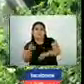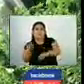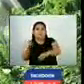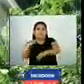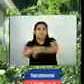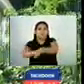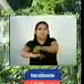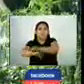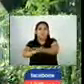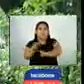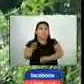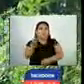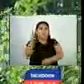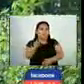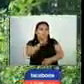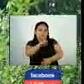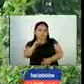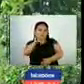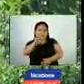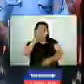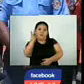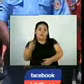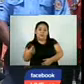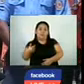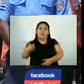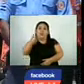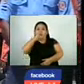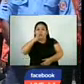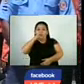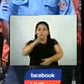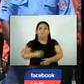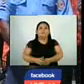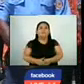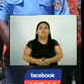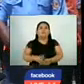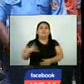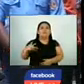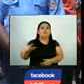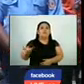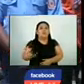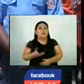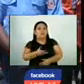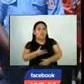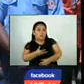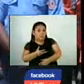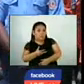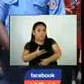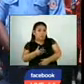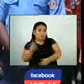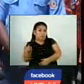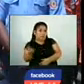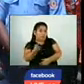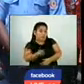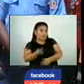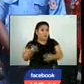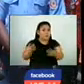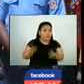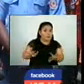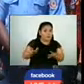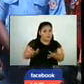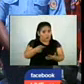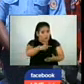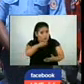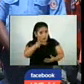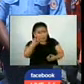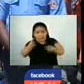en 5 días por conducir bajo los efectos del alcohol. Esperamos que las personas que están disponiéndose a